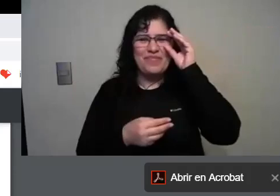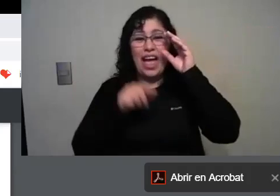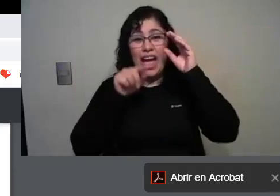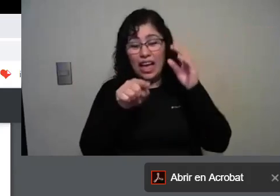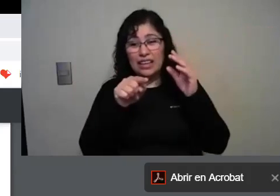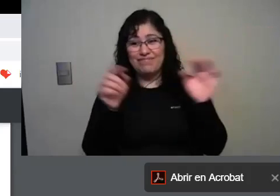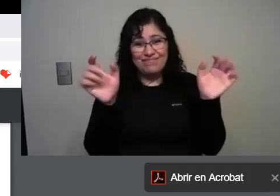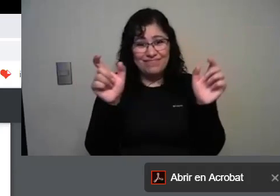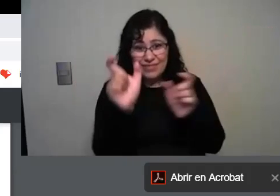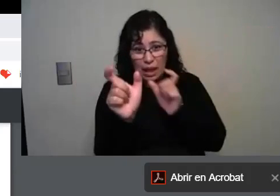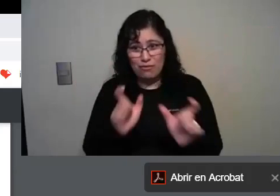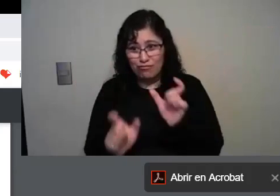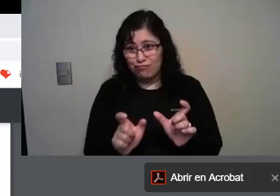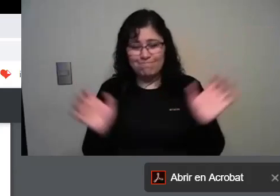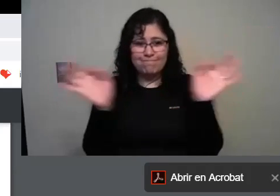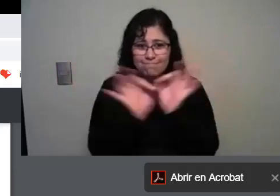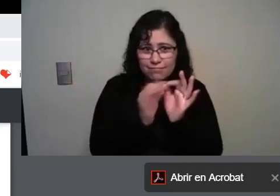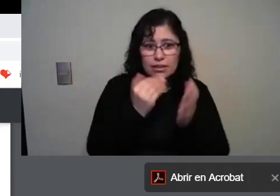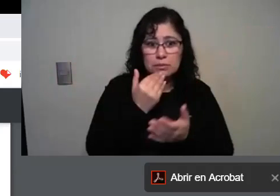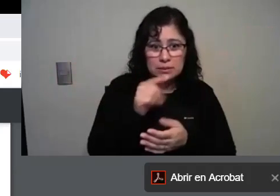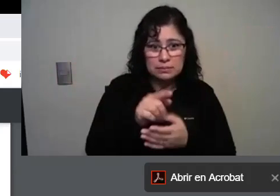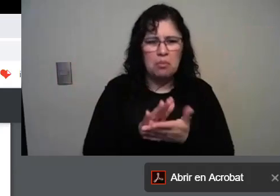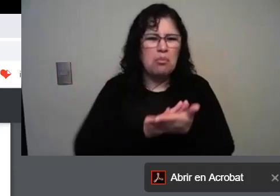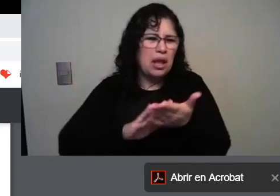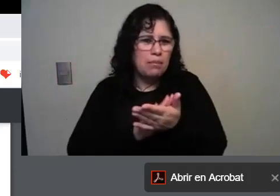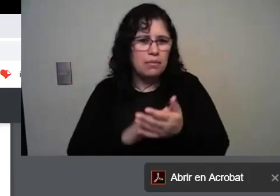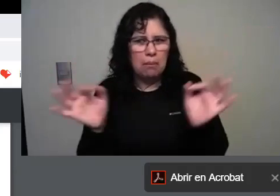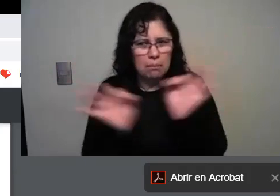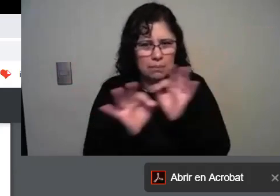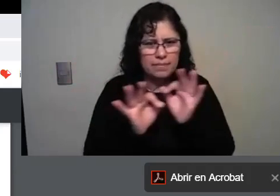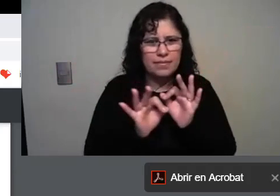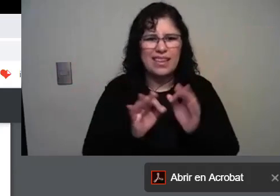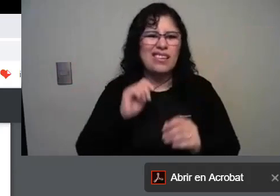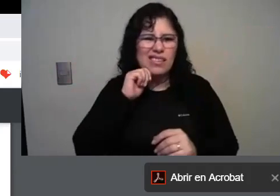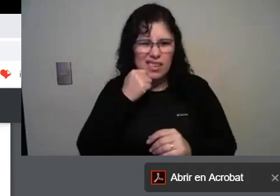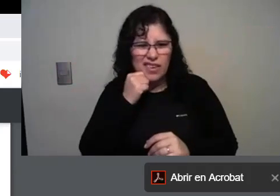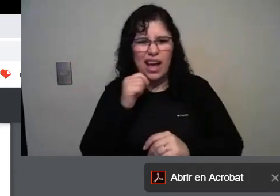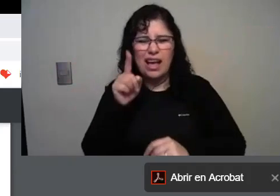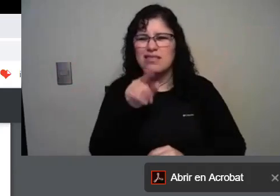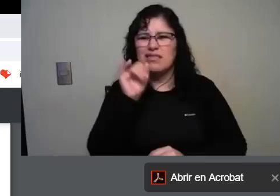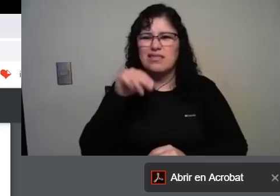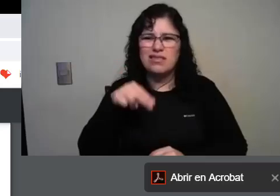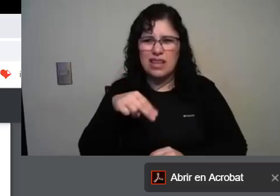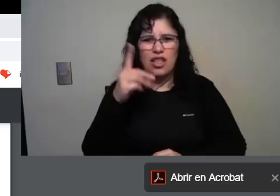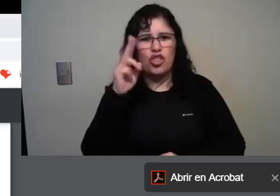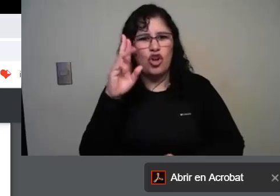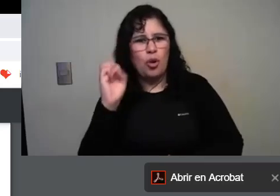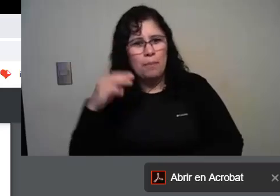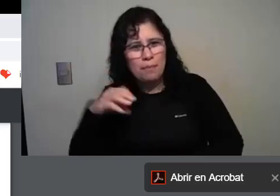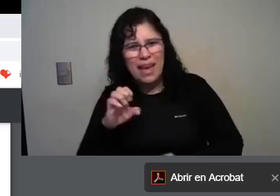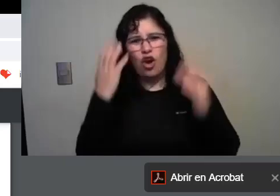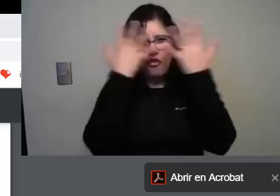términos. Acá, por ejemplo, se define qué es el síndrome confusional agudo para los que lo quisieran tomar.